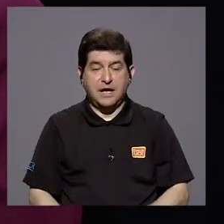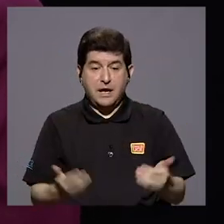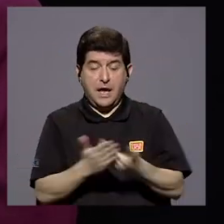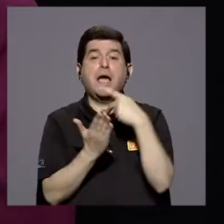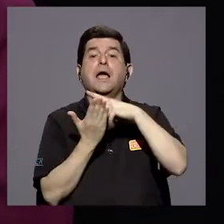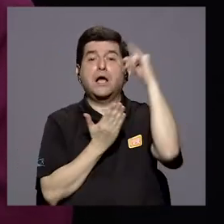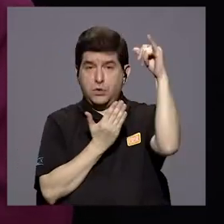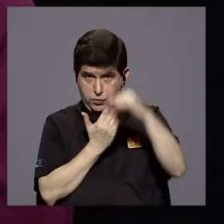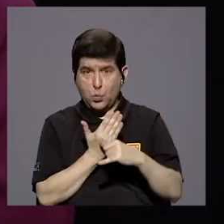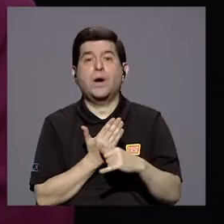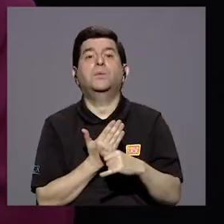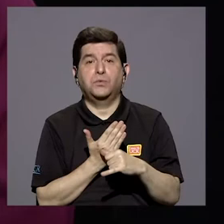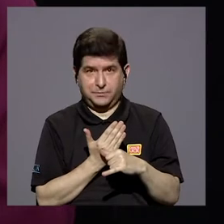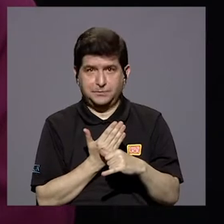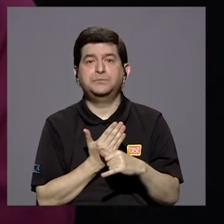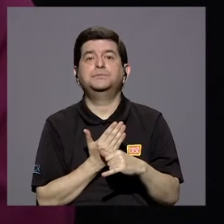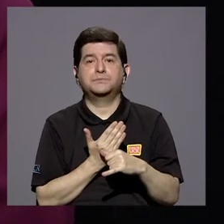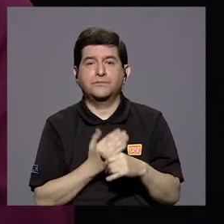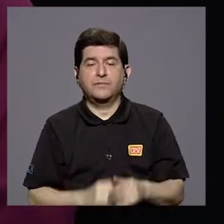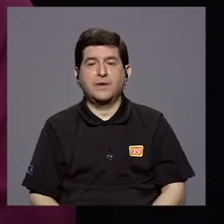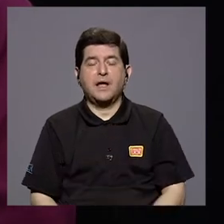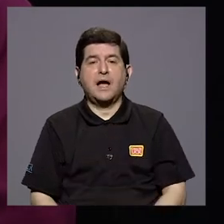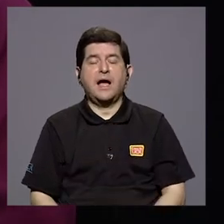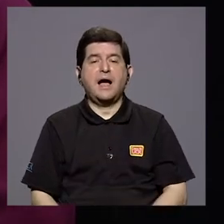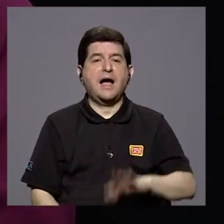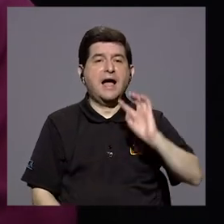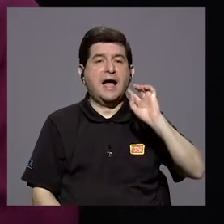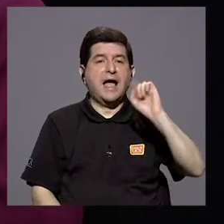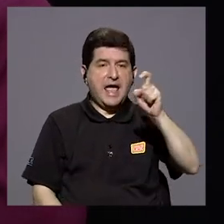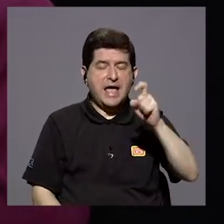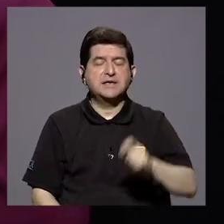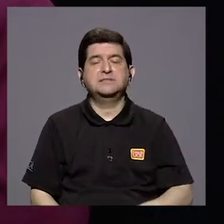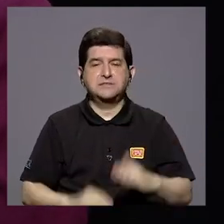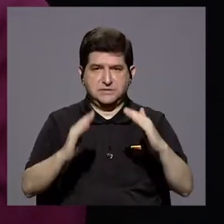proyecto es convivientes de hecho,